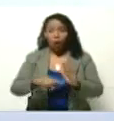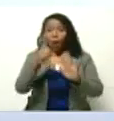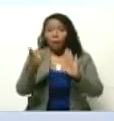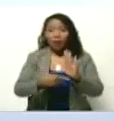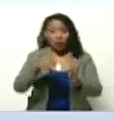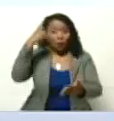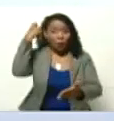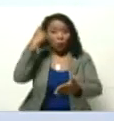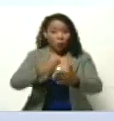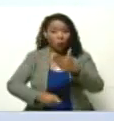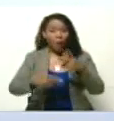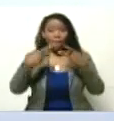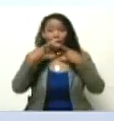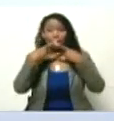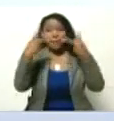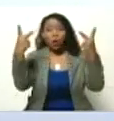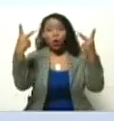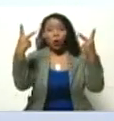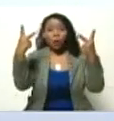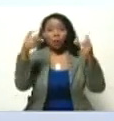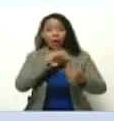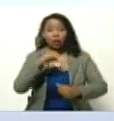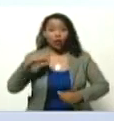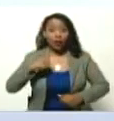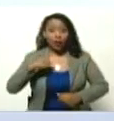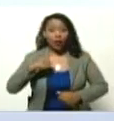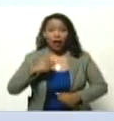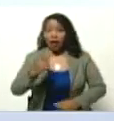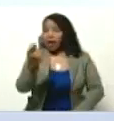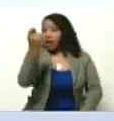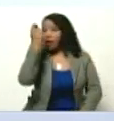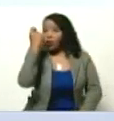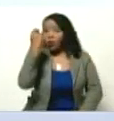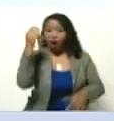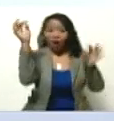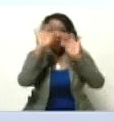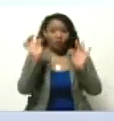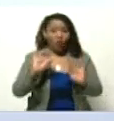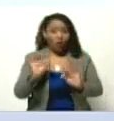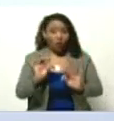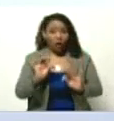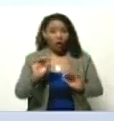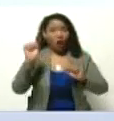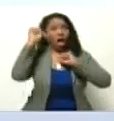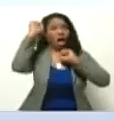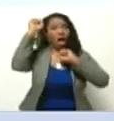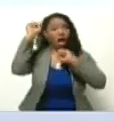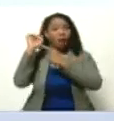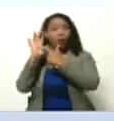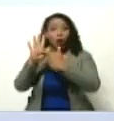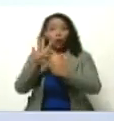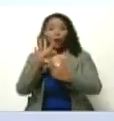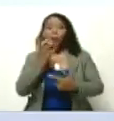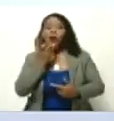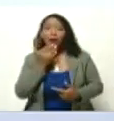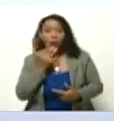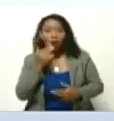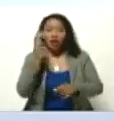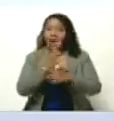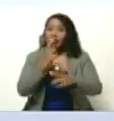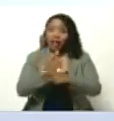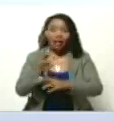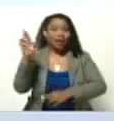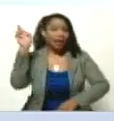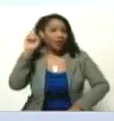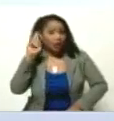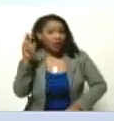Absolutamente prohibida la propaganda de promoción personal bajo ninguna forma o manifestación. Me explico, ni en redes, ni en radio,